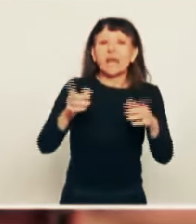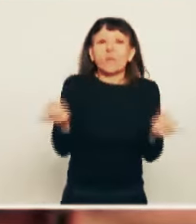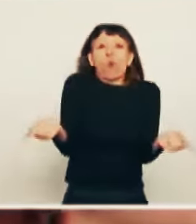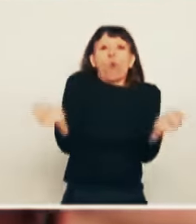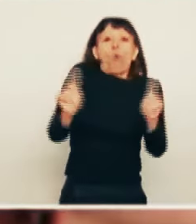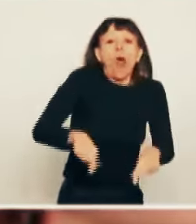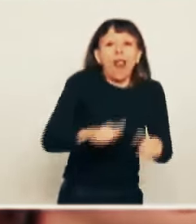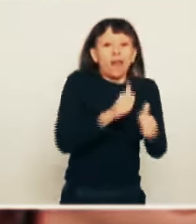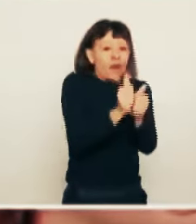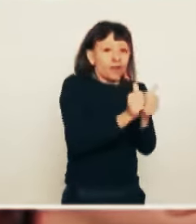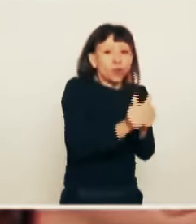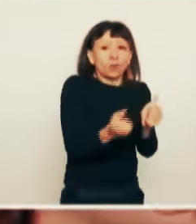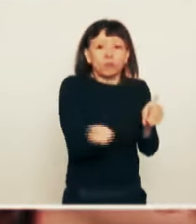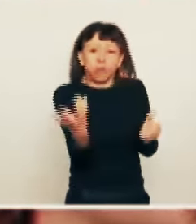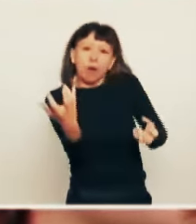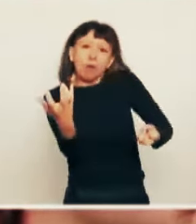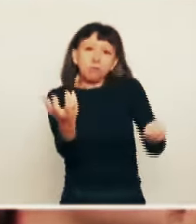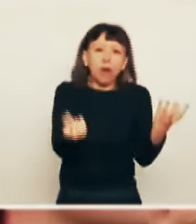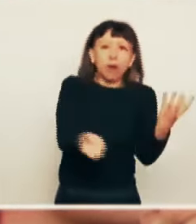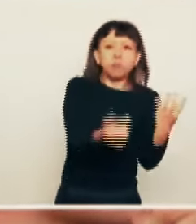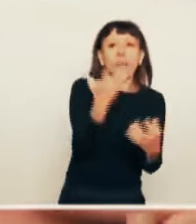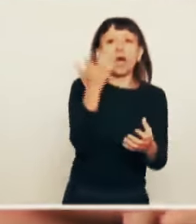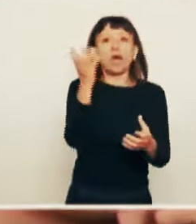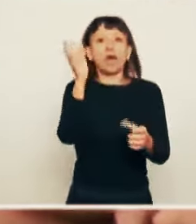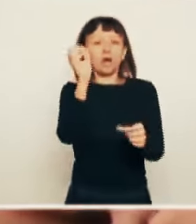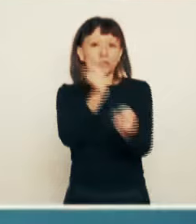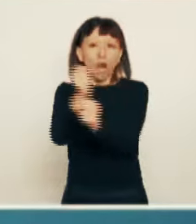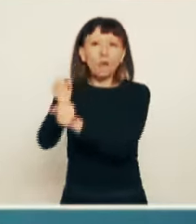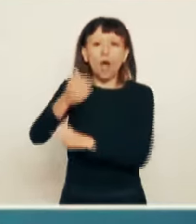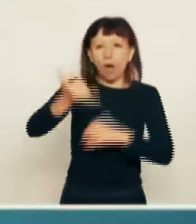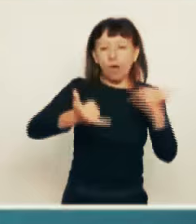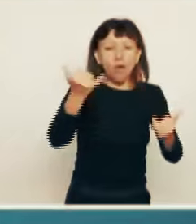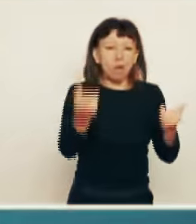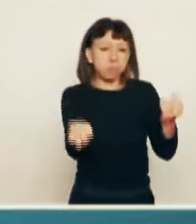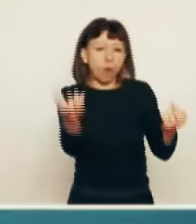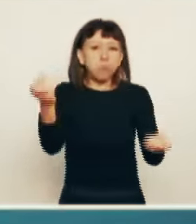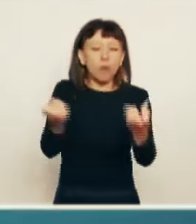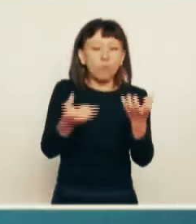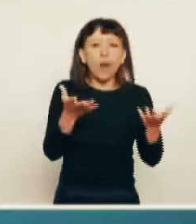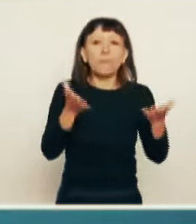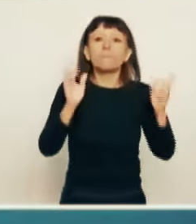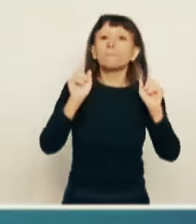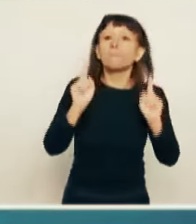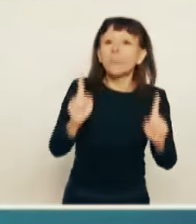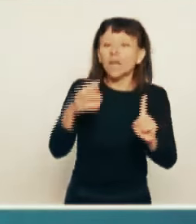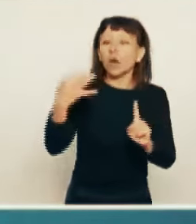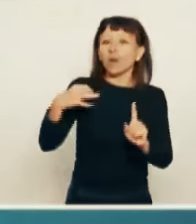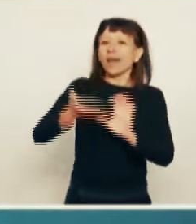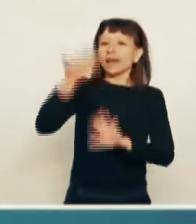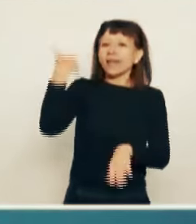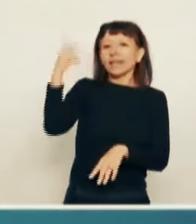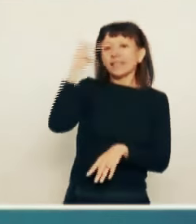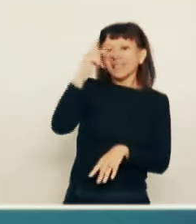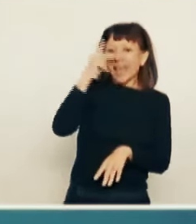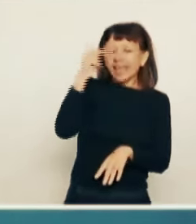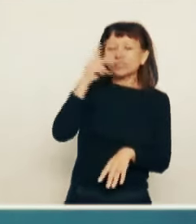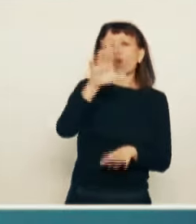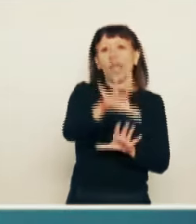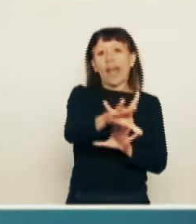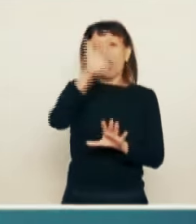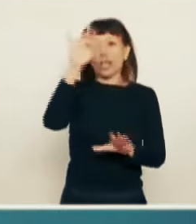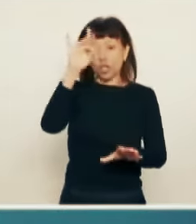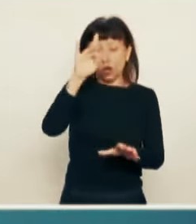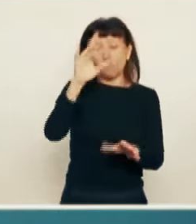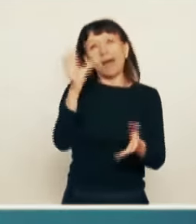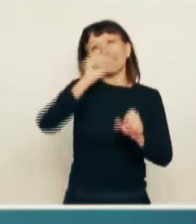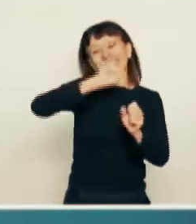un trabajo de plena ocupación, de que la gente tenga laburo. Pero lo cierto es que cuando a Néstor le eligieron, o salió segundo, mejor dicho, en un